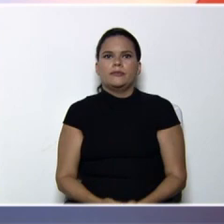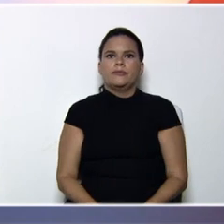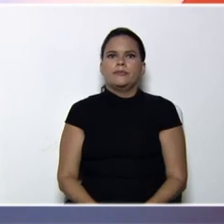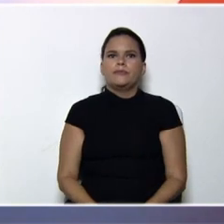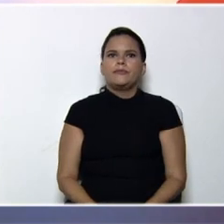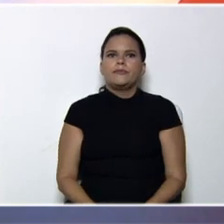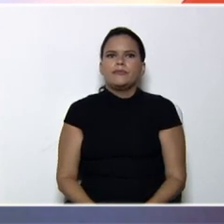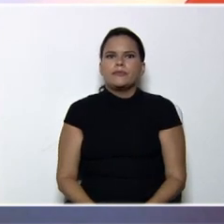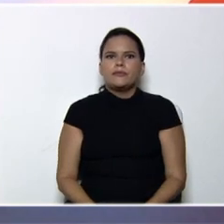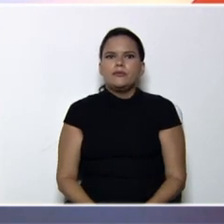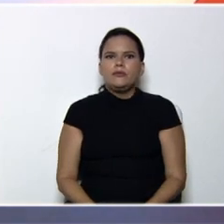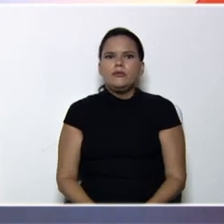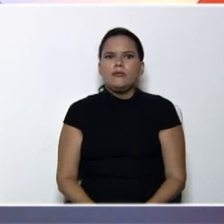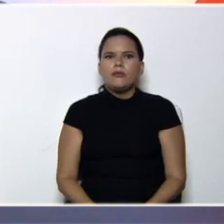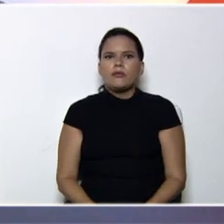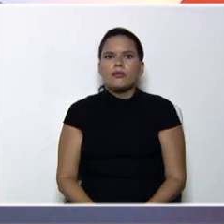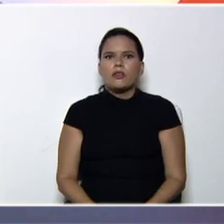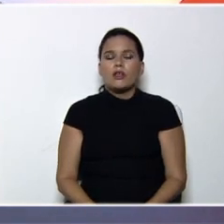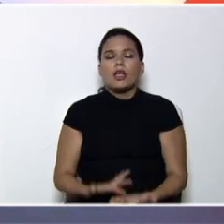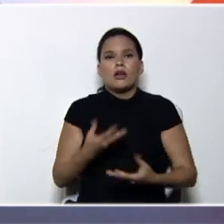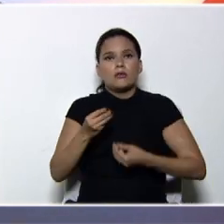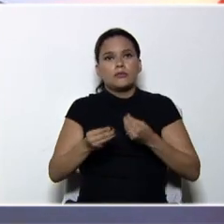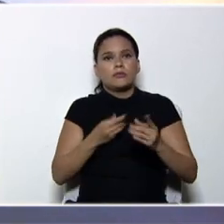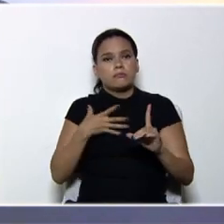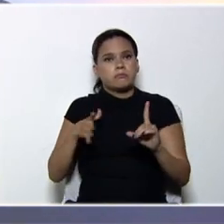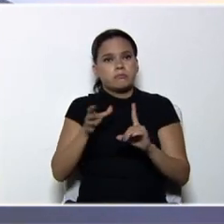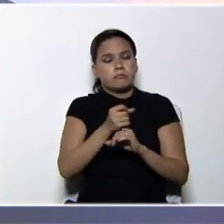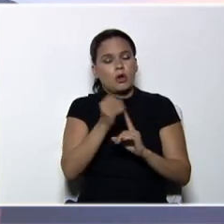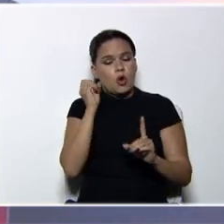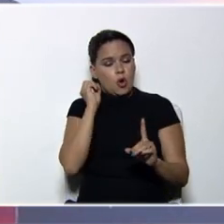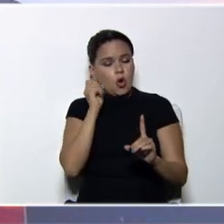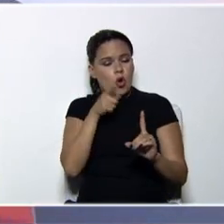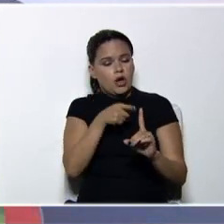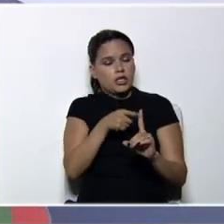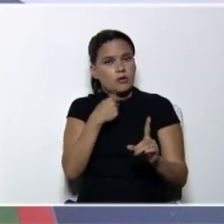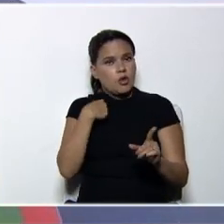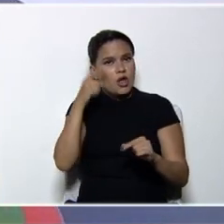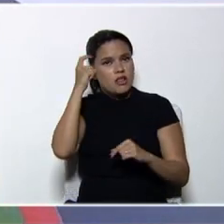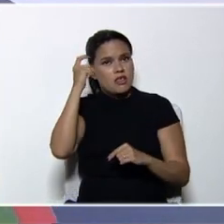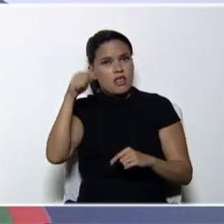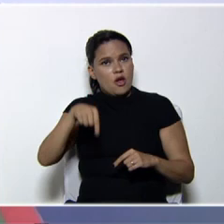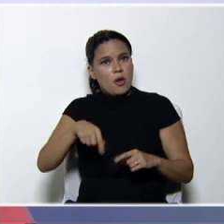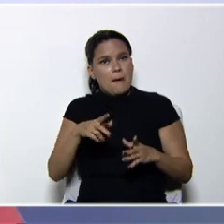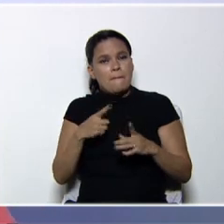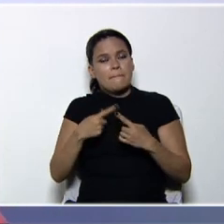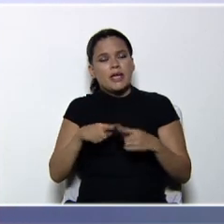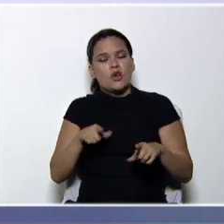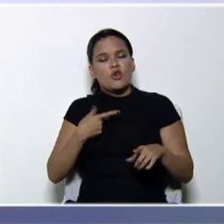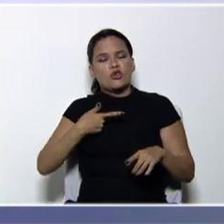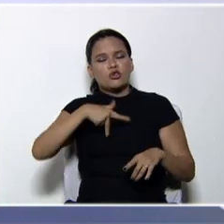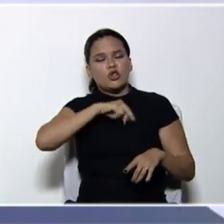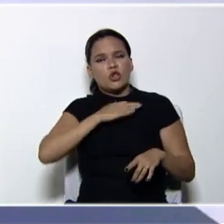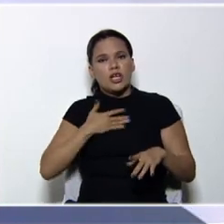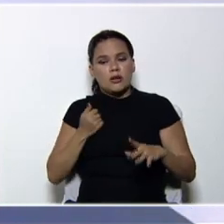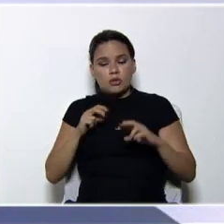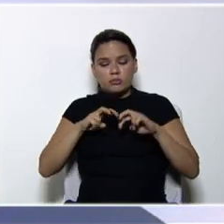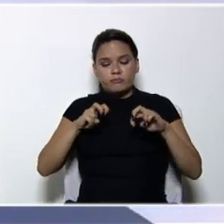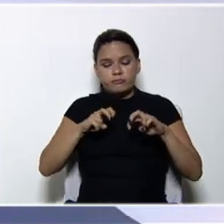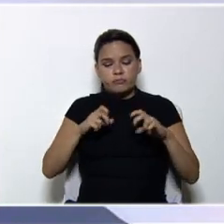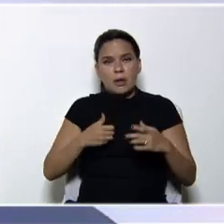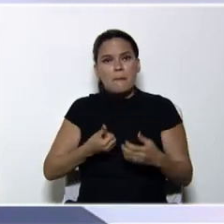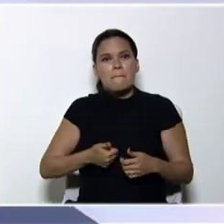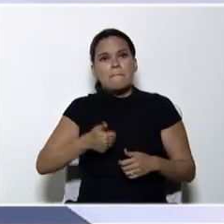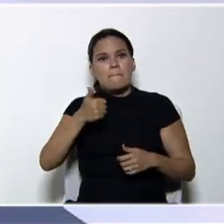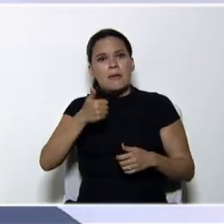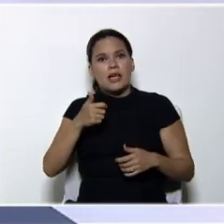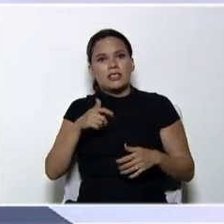o discapacidad. Hemos logrado los objetivos del día de hoy, pero nosotros queremos que ustedes indaguen mucho más a